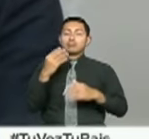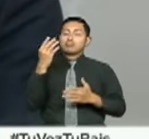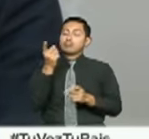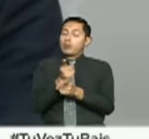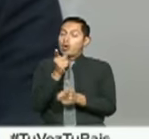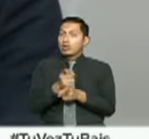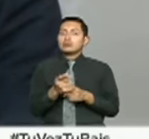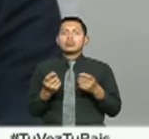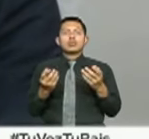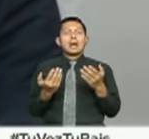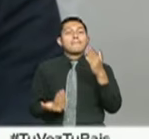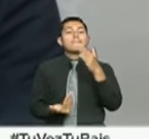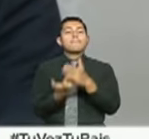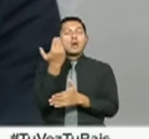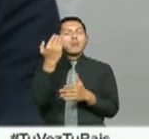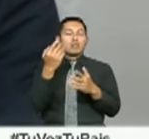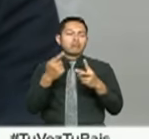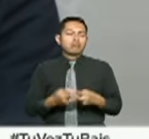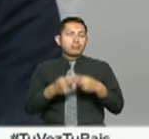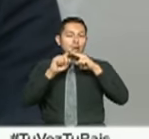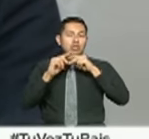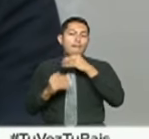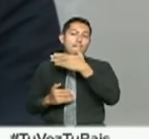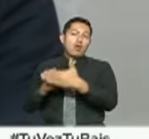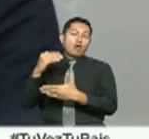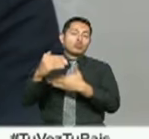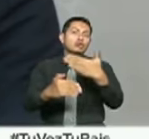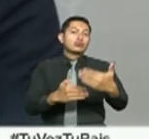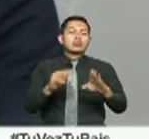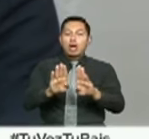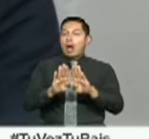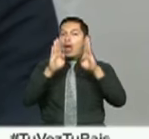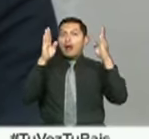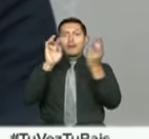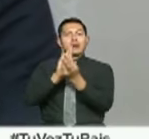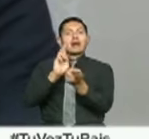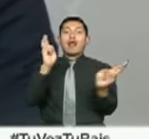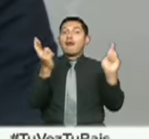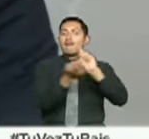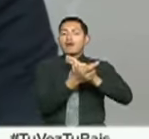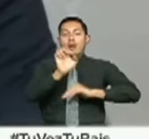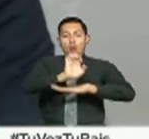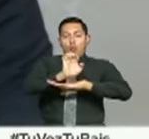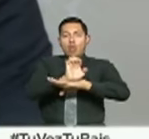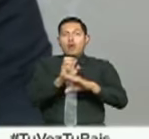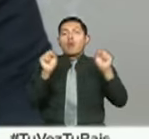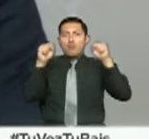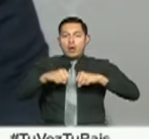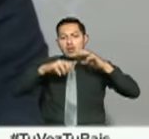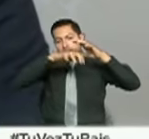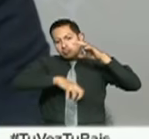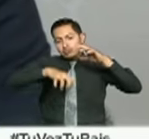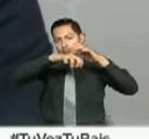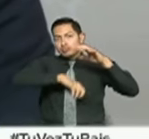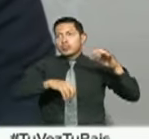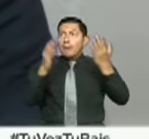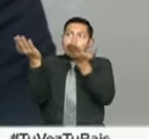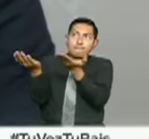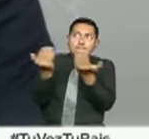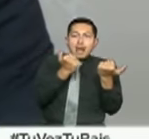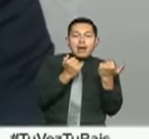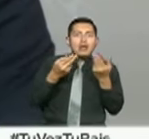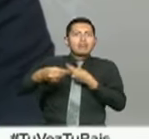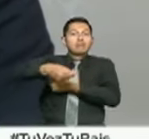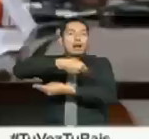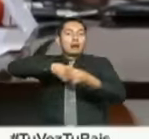proceso franco, abierto, de reformas para hacernos un país competitivo, para poder atraer la inversión extranjera en